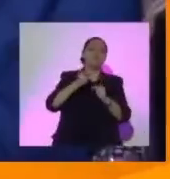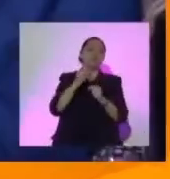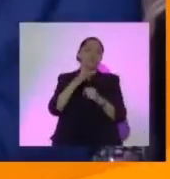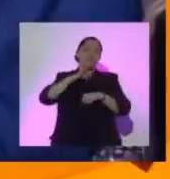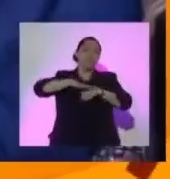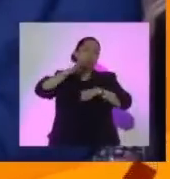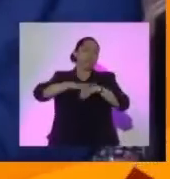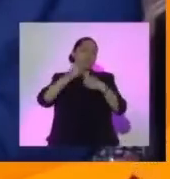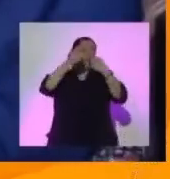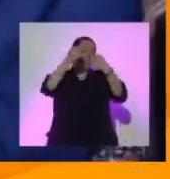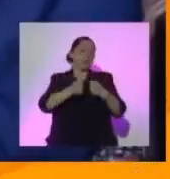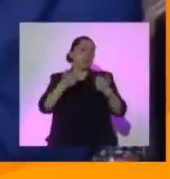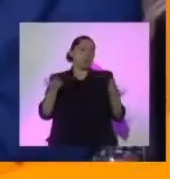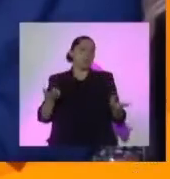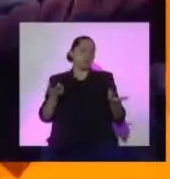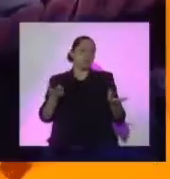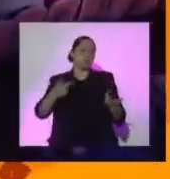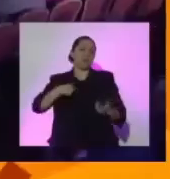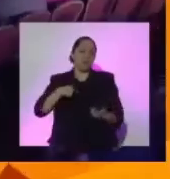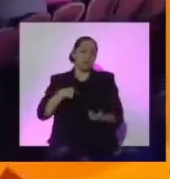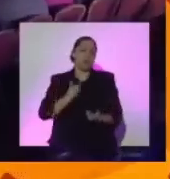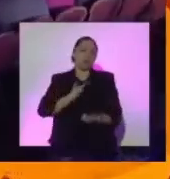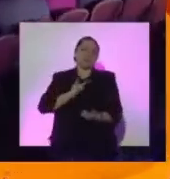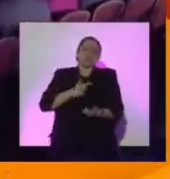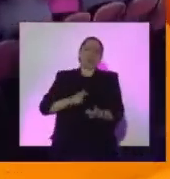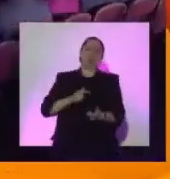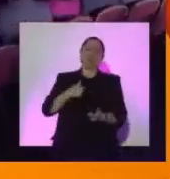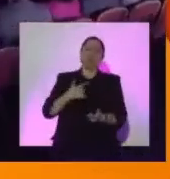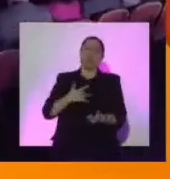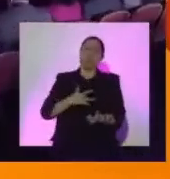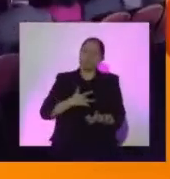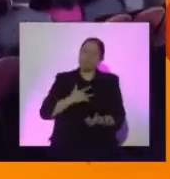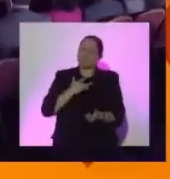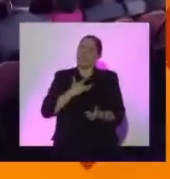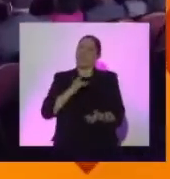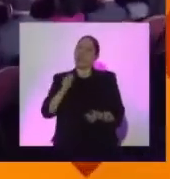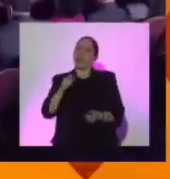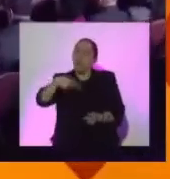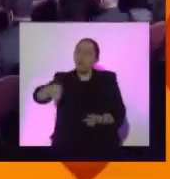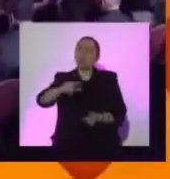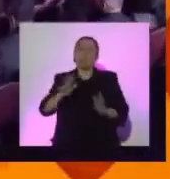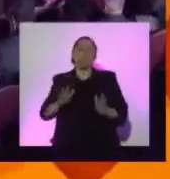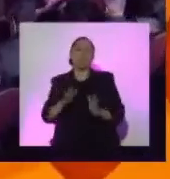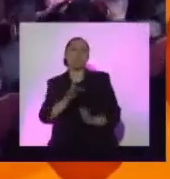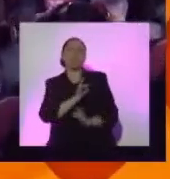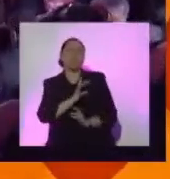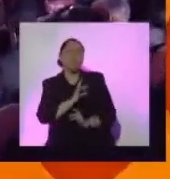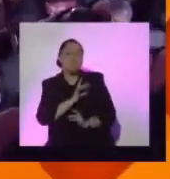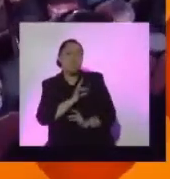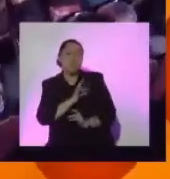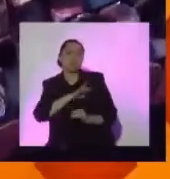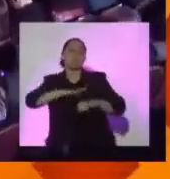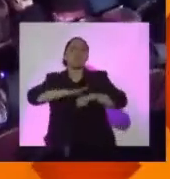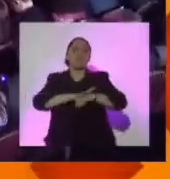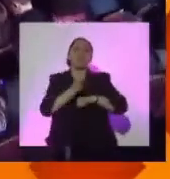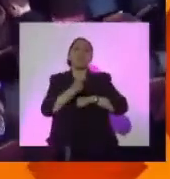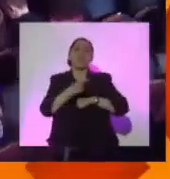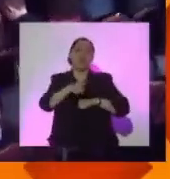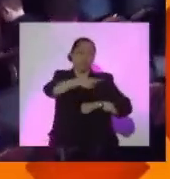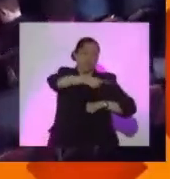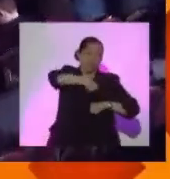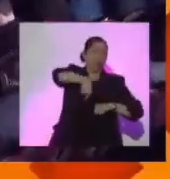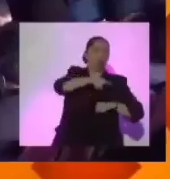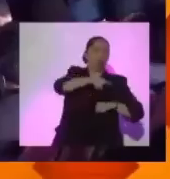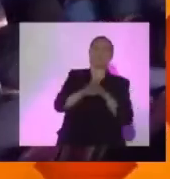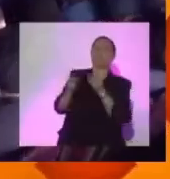repito de Inés Gómez Mont Además creo que es importante mencionarlo que él